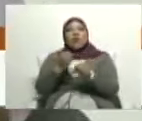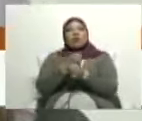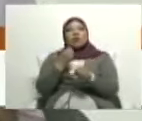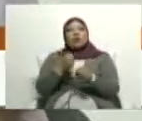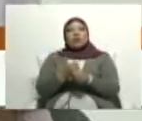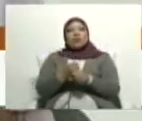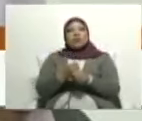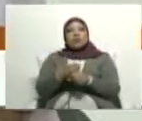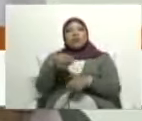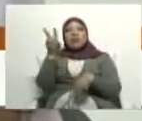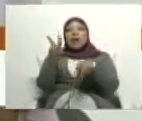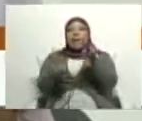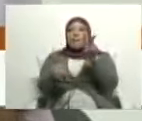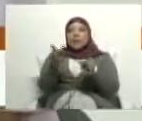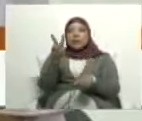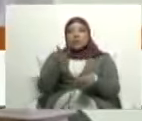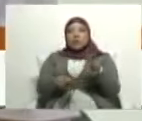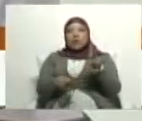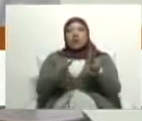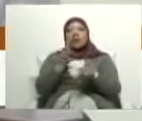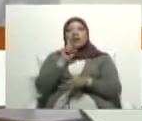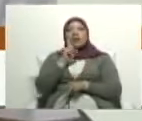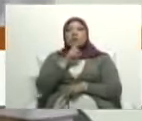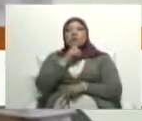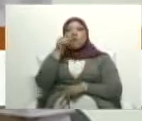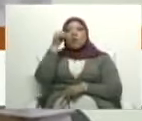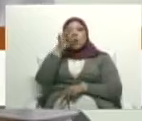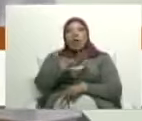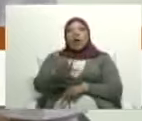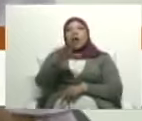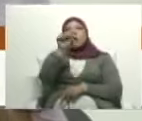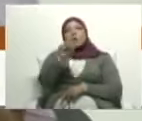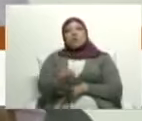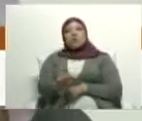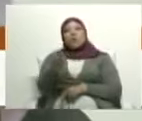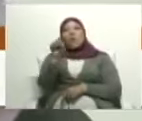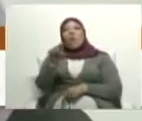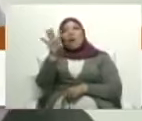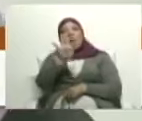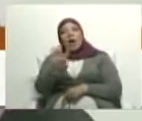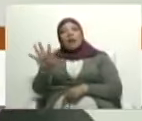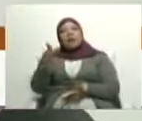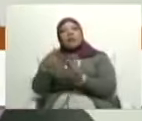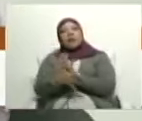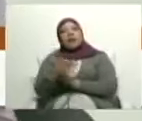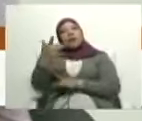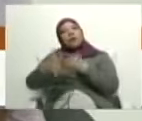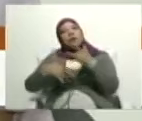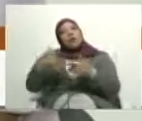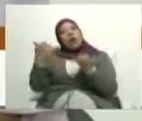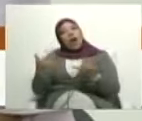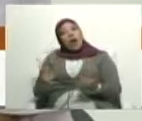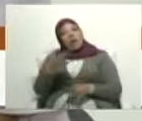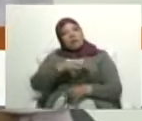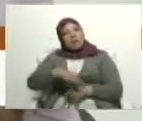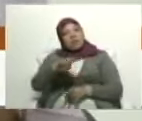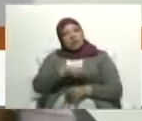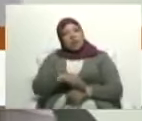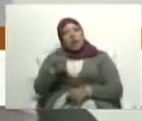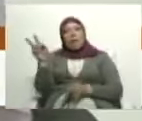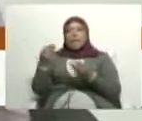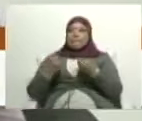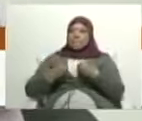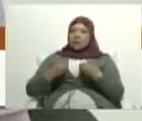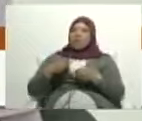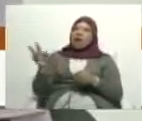todas nuestras expresiones en el norte, en el sur, en el oriente, en occidente, en la gran misión Viva Venezuela,